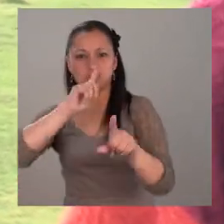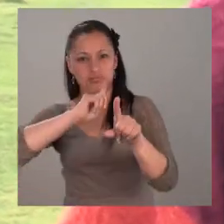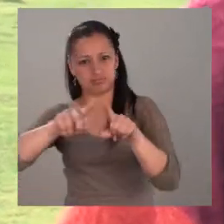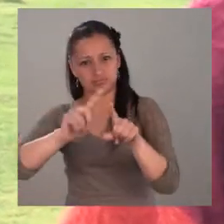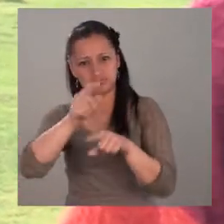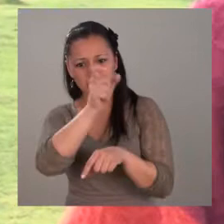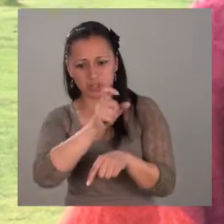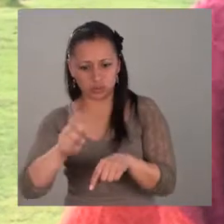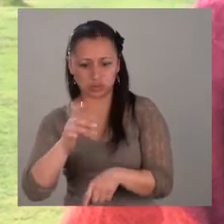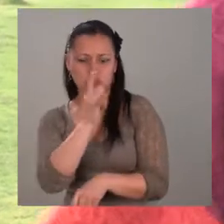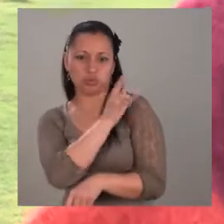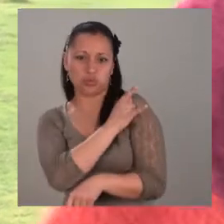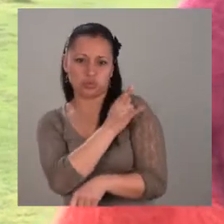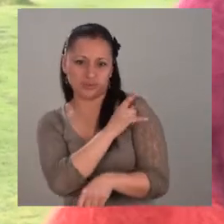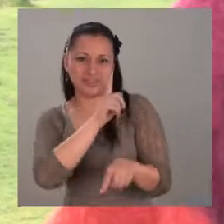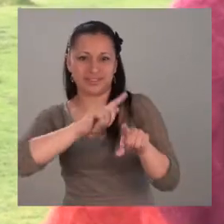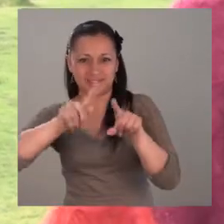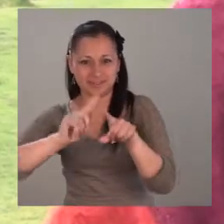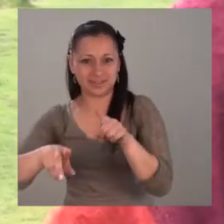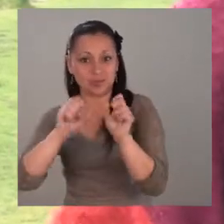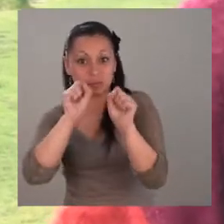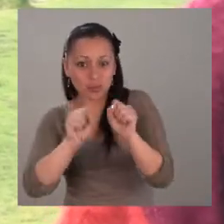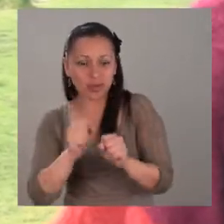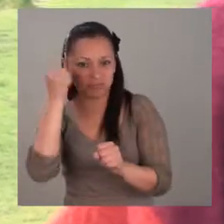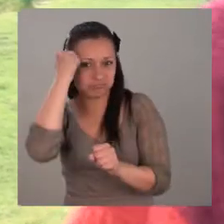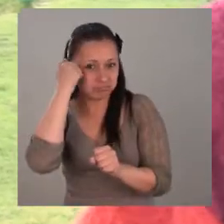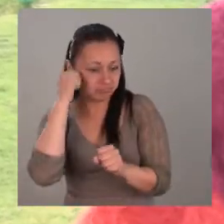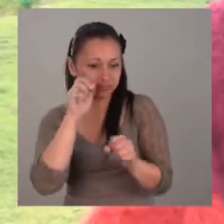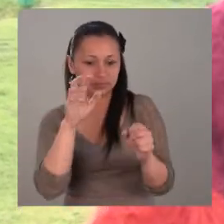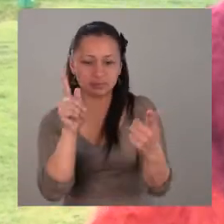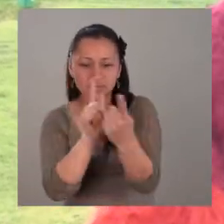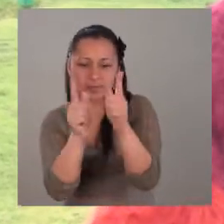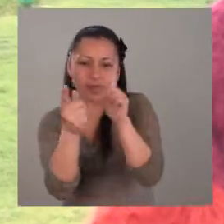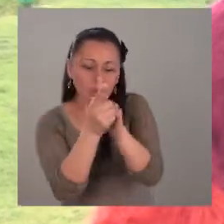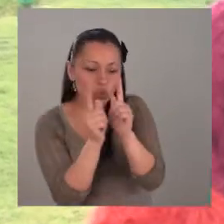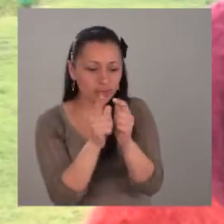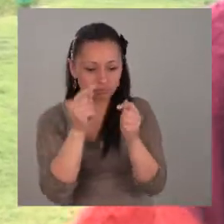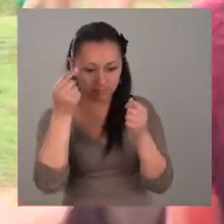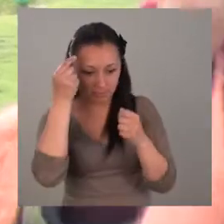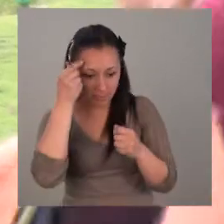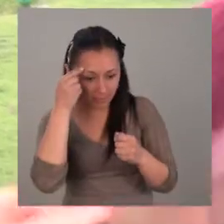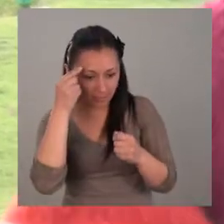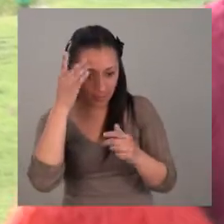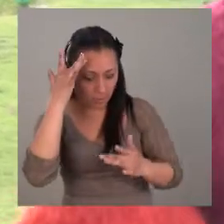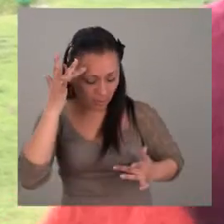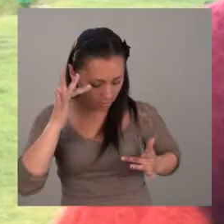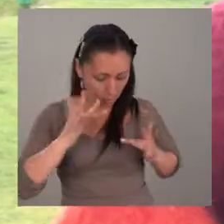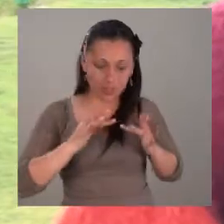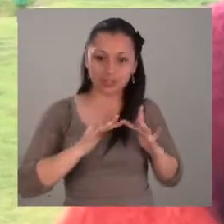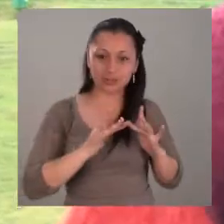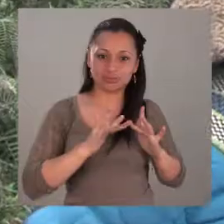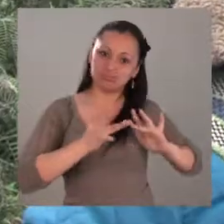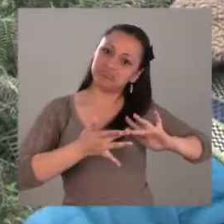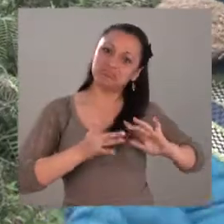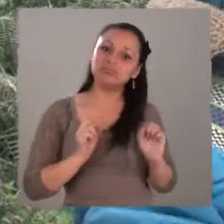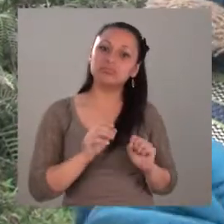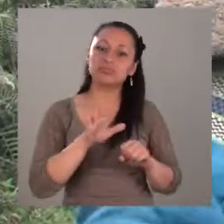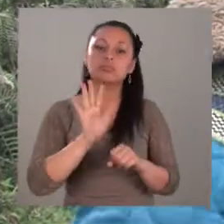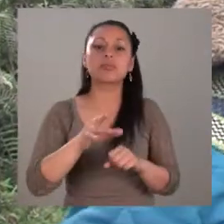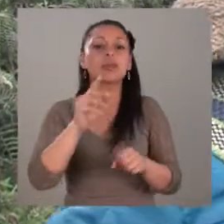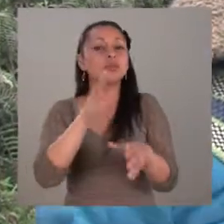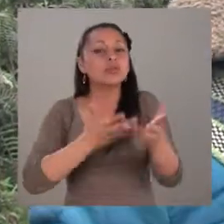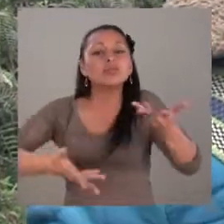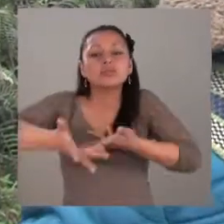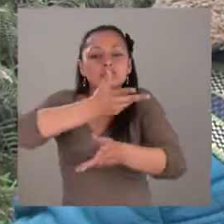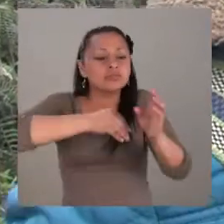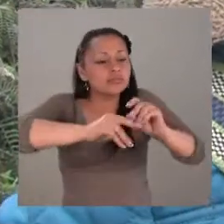estudiantes o profesores universitarias, que hay un encuentro entre la mente y el corazón. Y en este